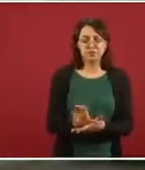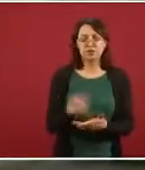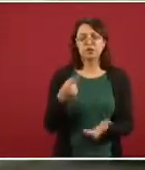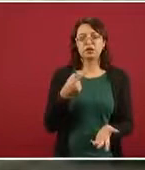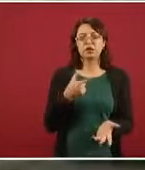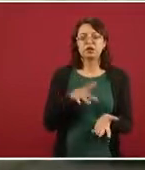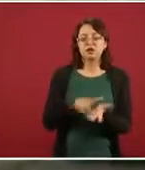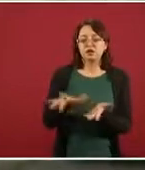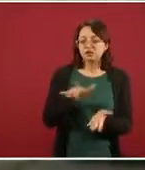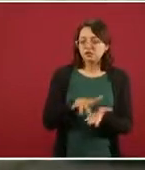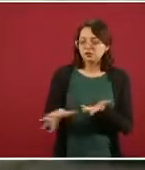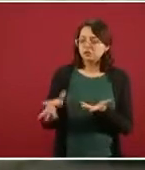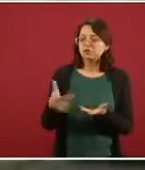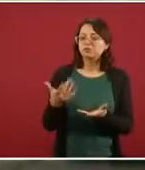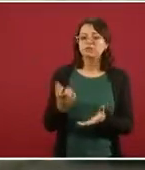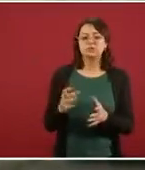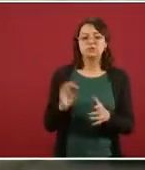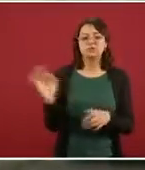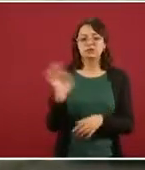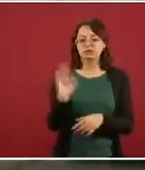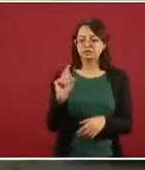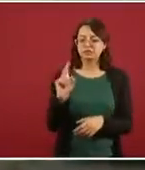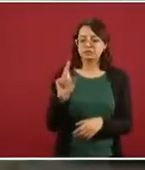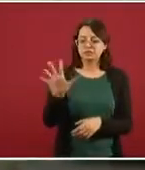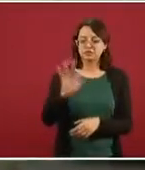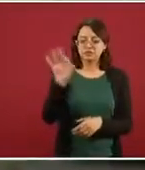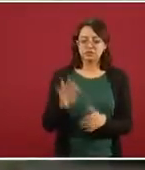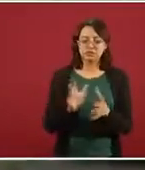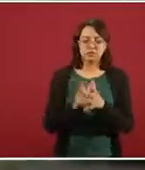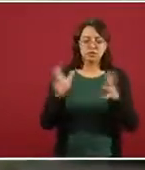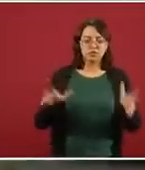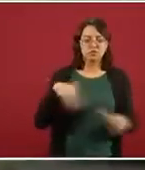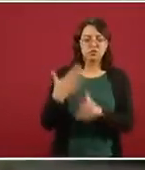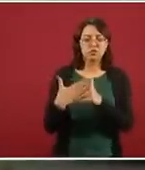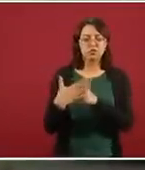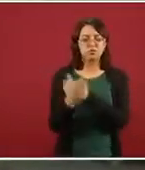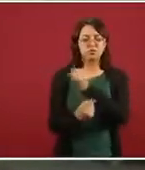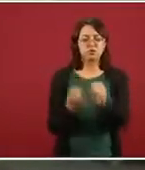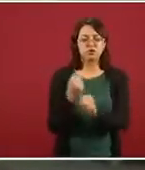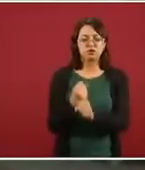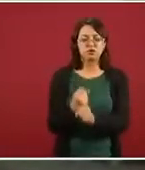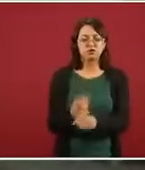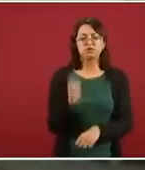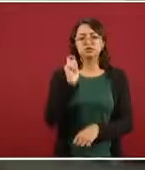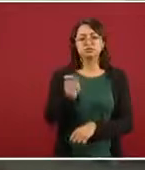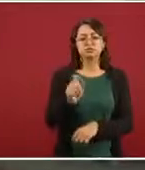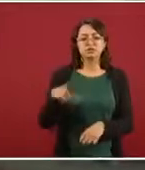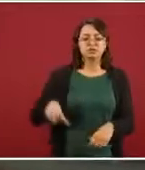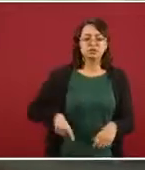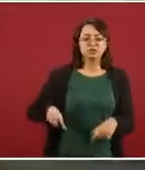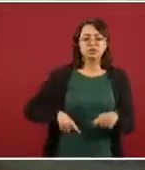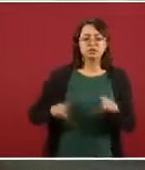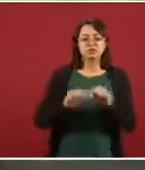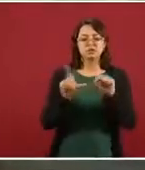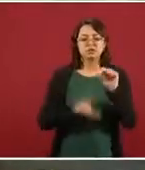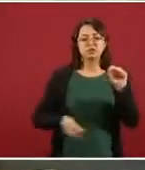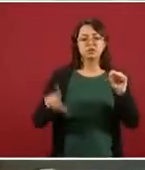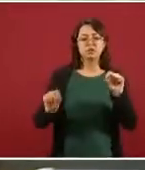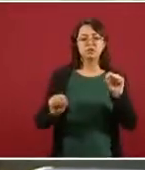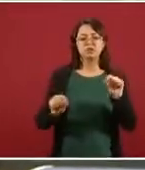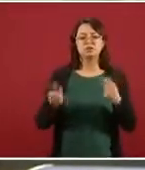habrá un aumento del 35% en el presupuesto. ¿Quiere decir que el gobierno federal cuánto